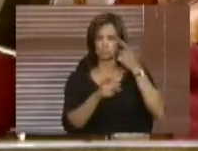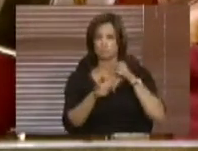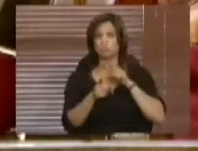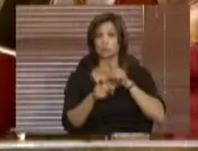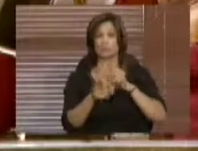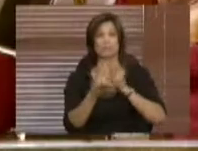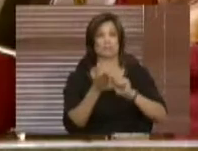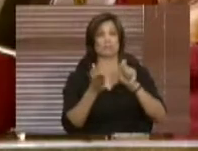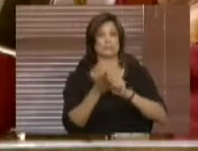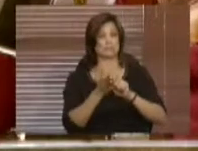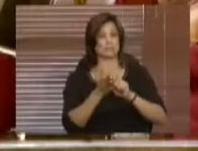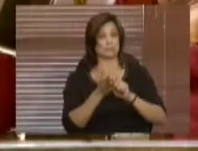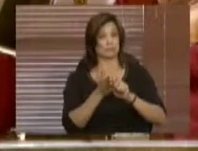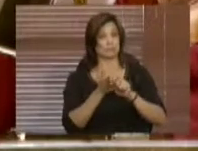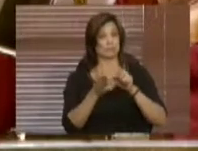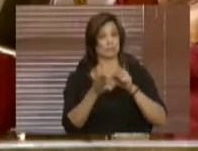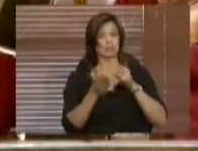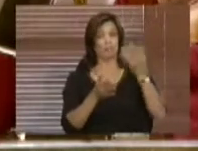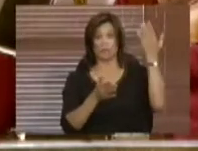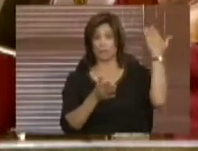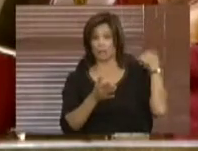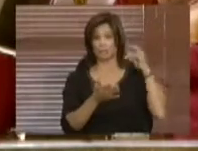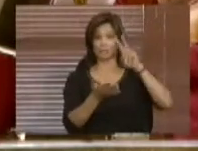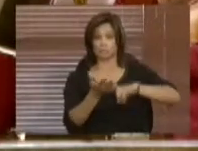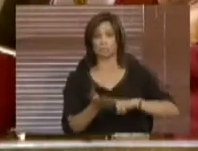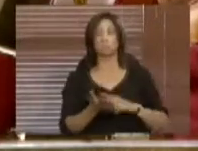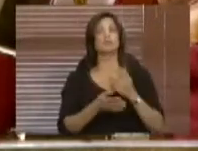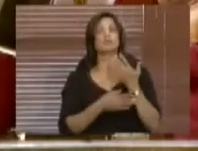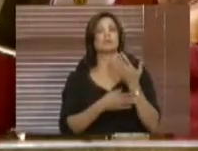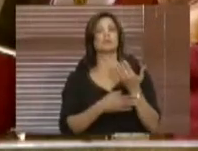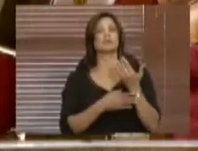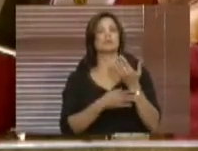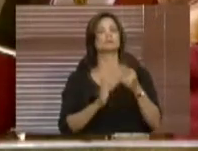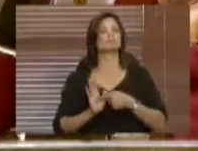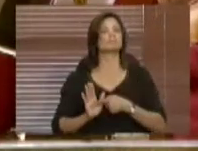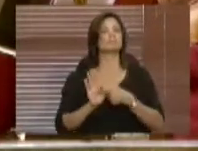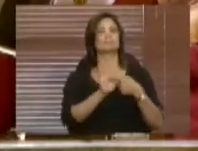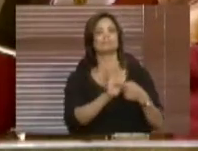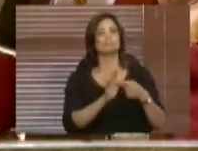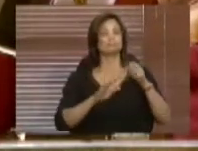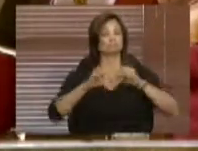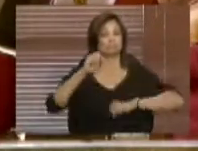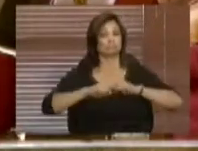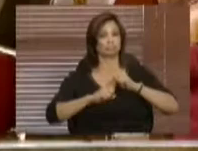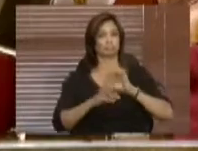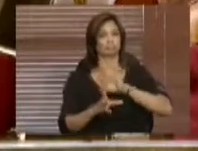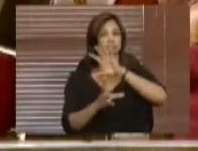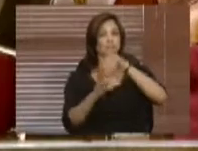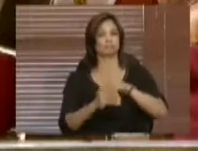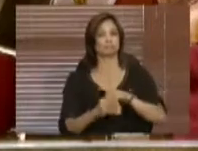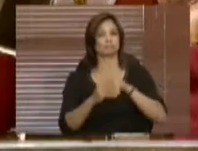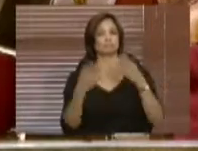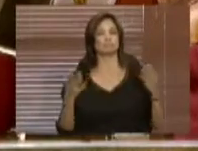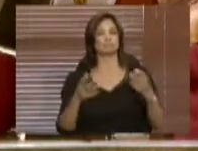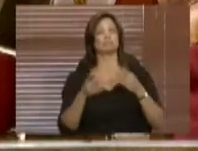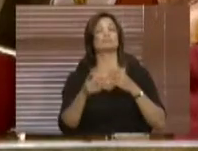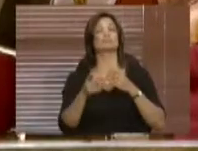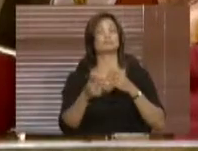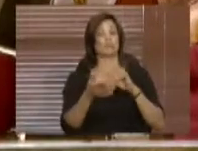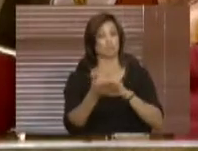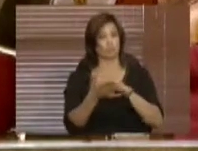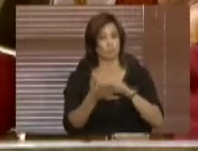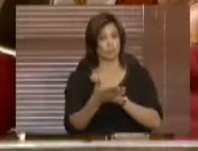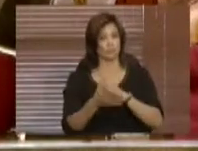nuestra Secretaría, en el pasado 2015 fue puesto en marcha el Sistema Integrado de Gestión de